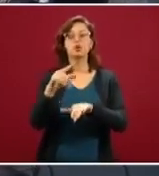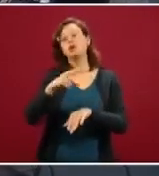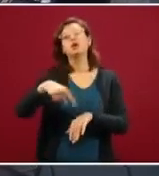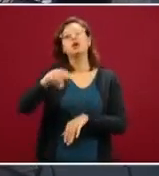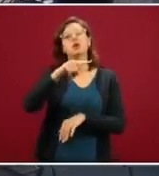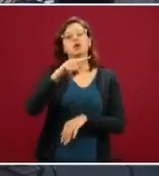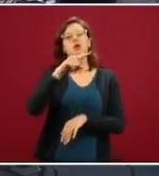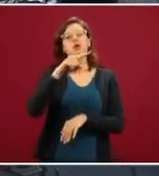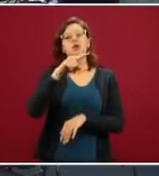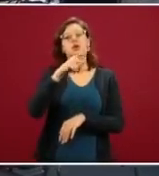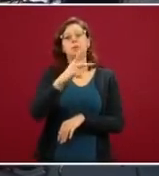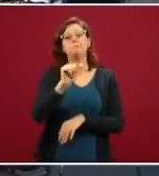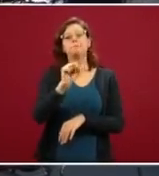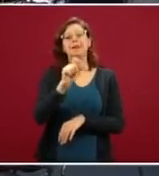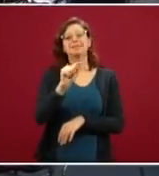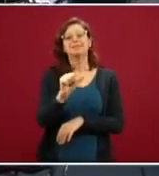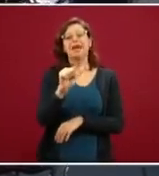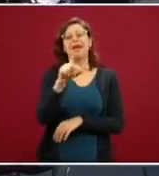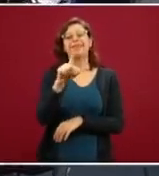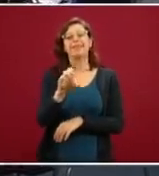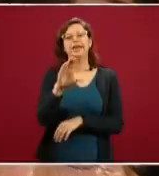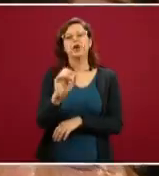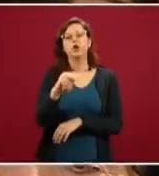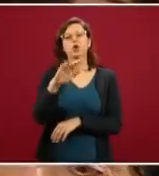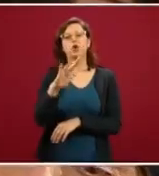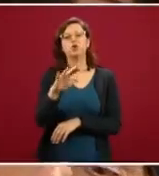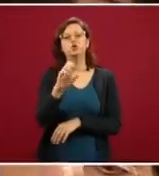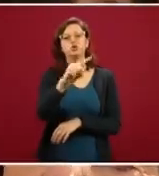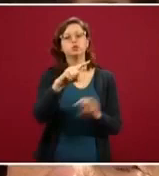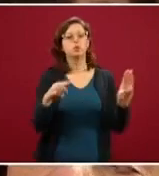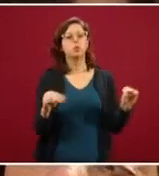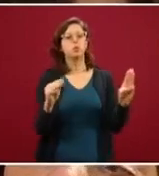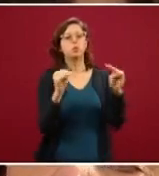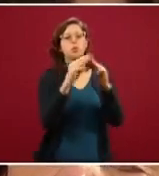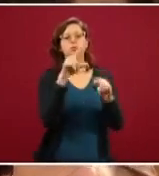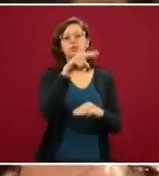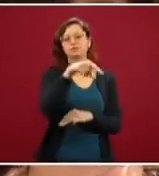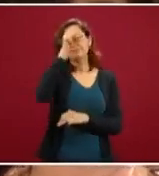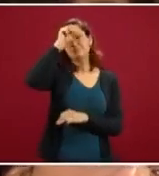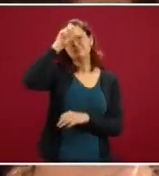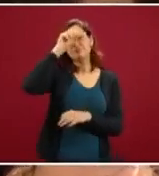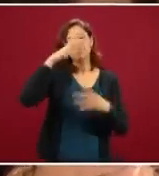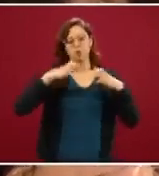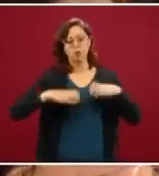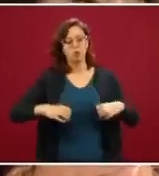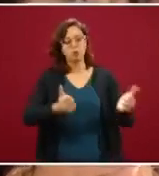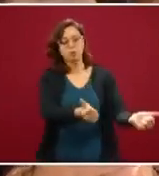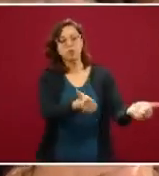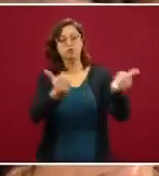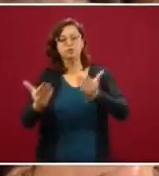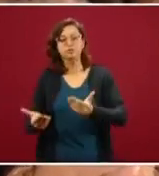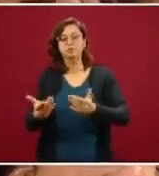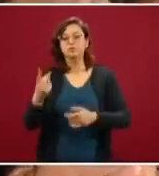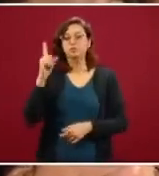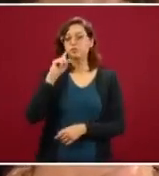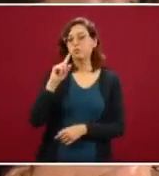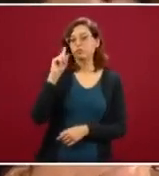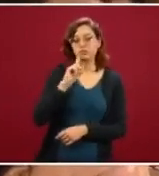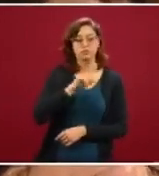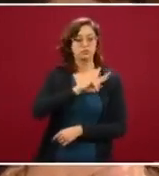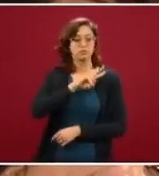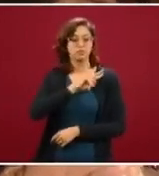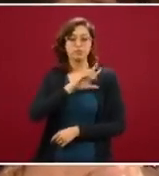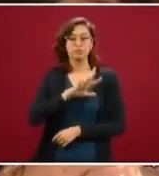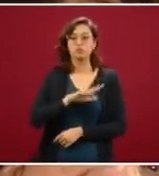mineros de Pasta de Conchos, bueno, provocó muchas inquietudes entre las viudas. Entonces, hace 2